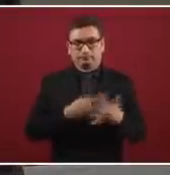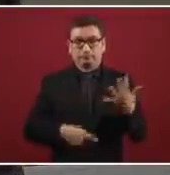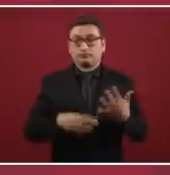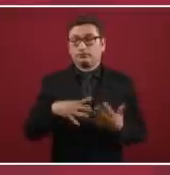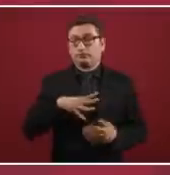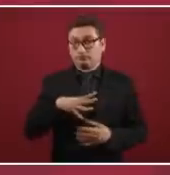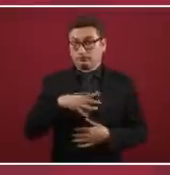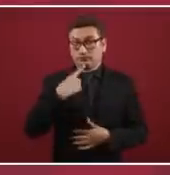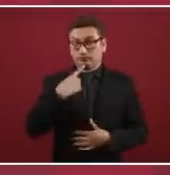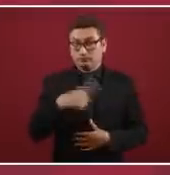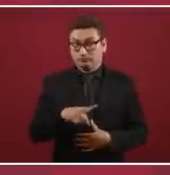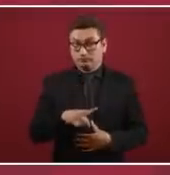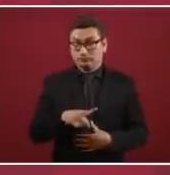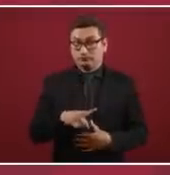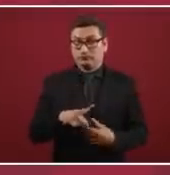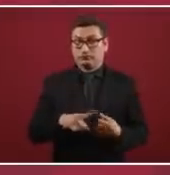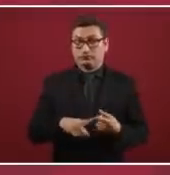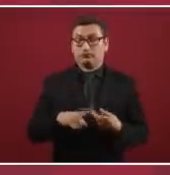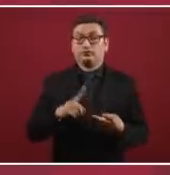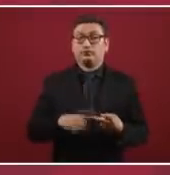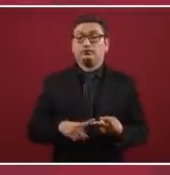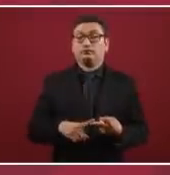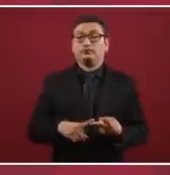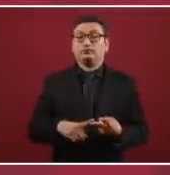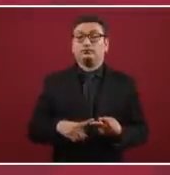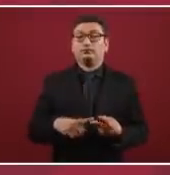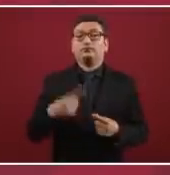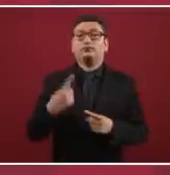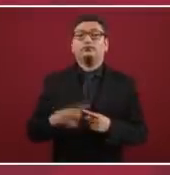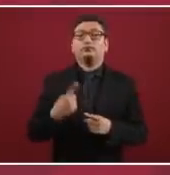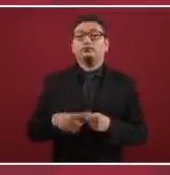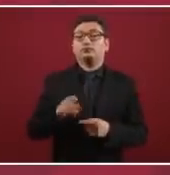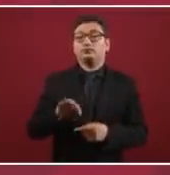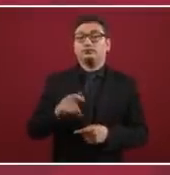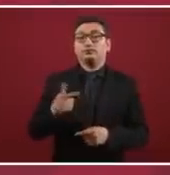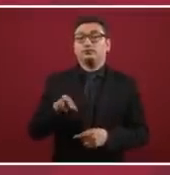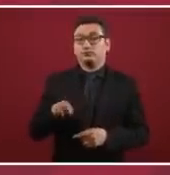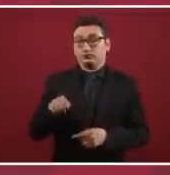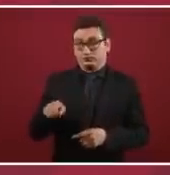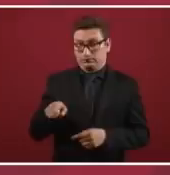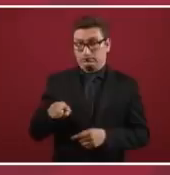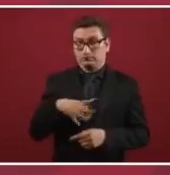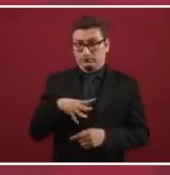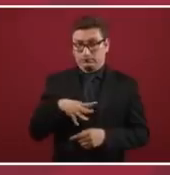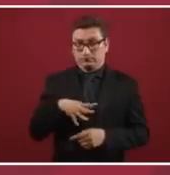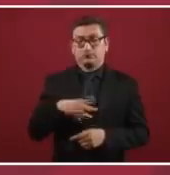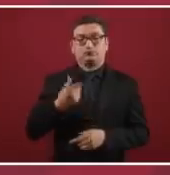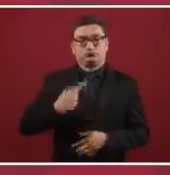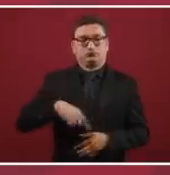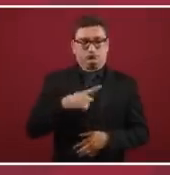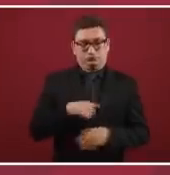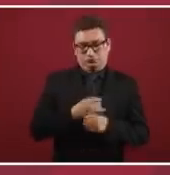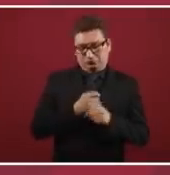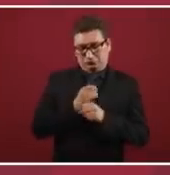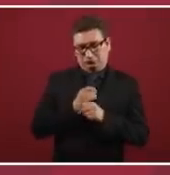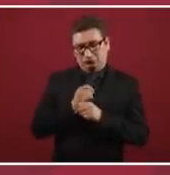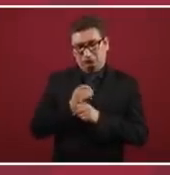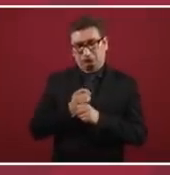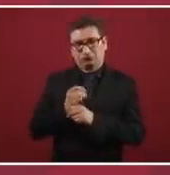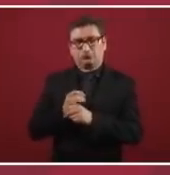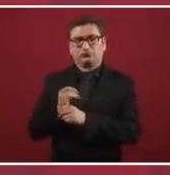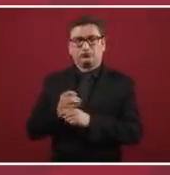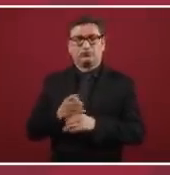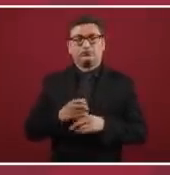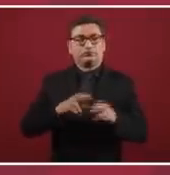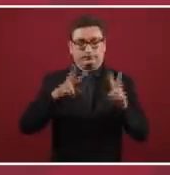denuncia, si está en manos de la fiscalía. Nosotros vamos a indagar sobre